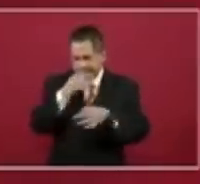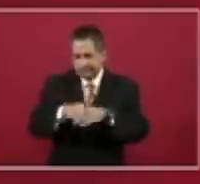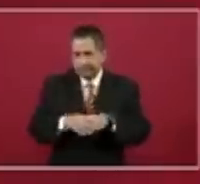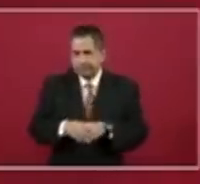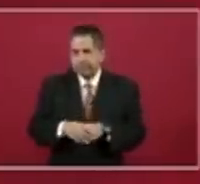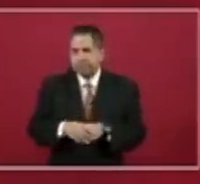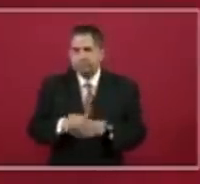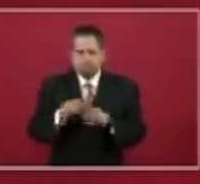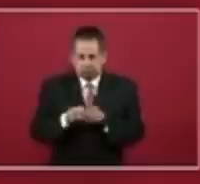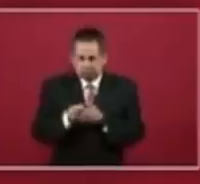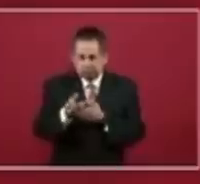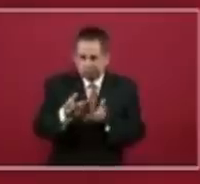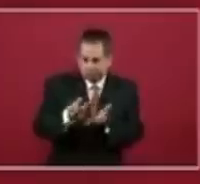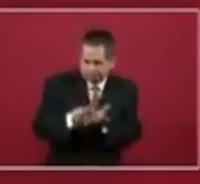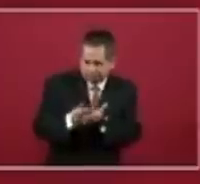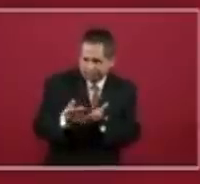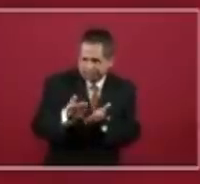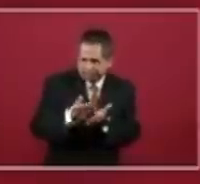ir administrando